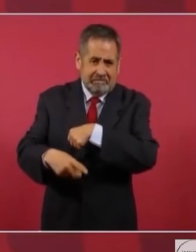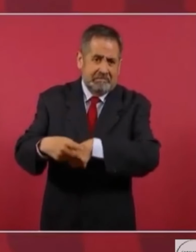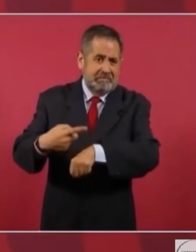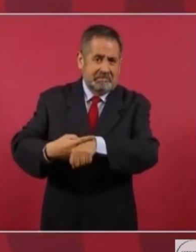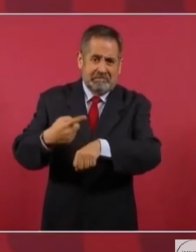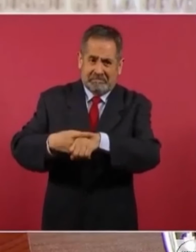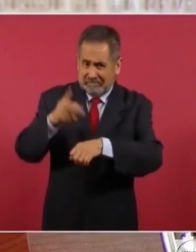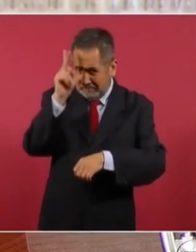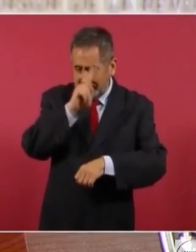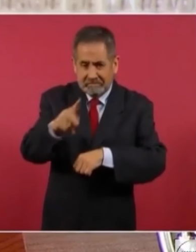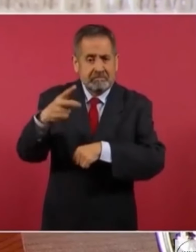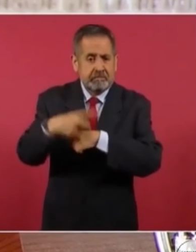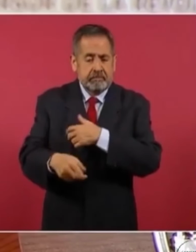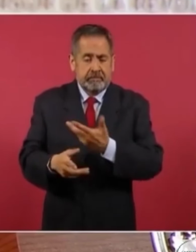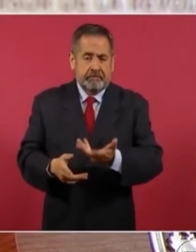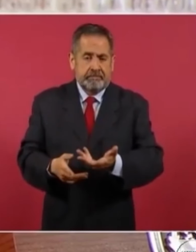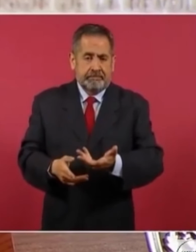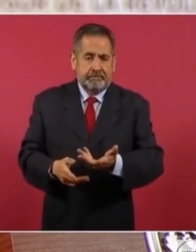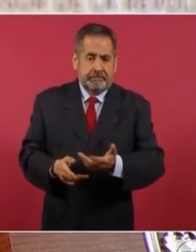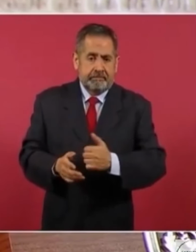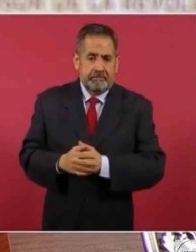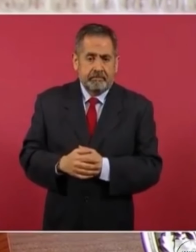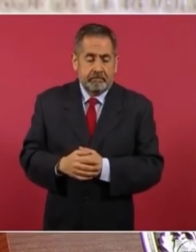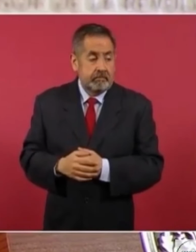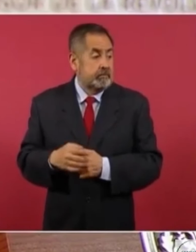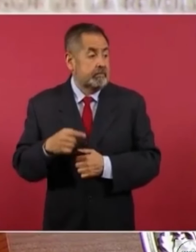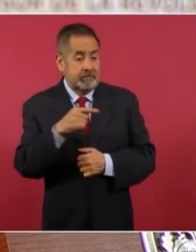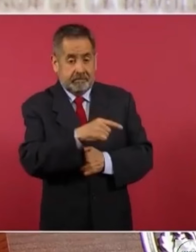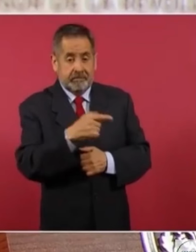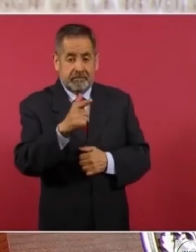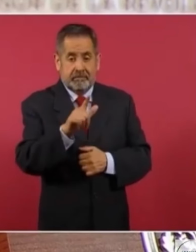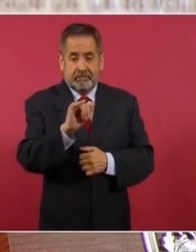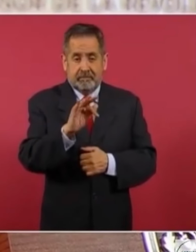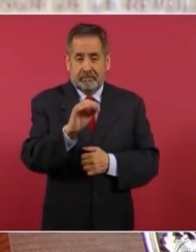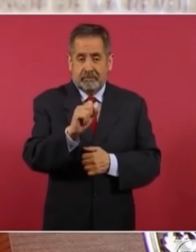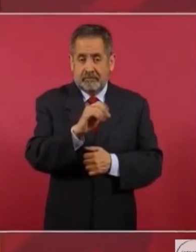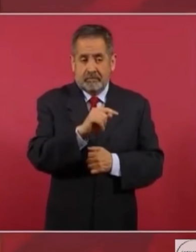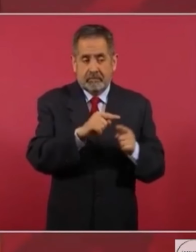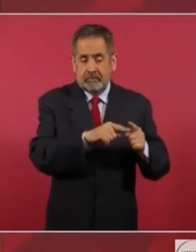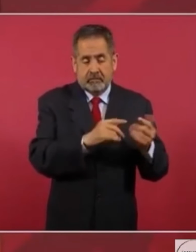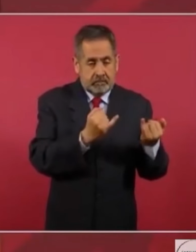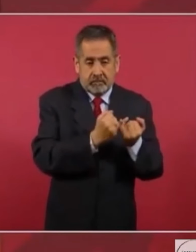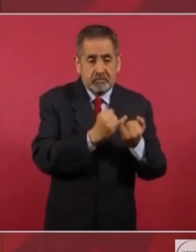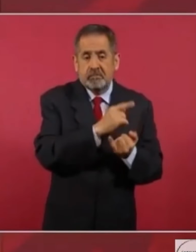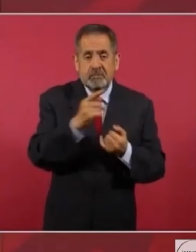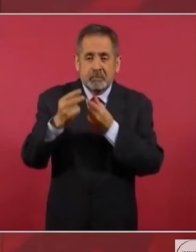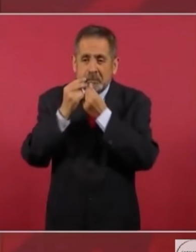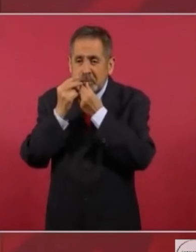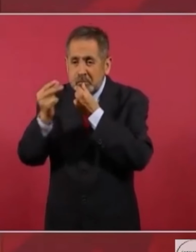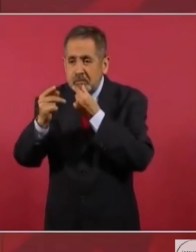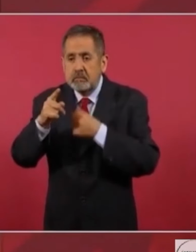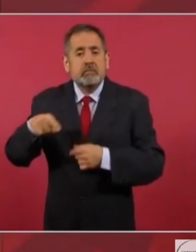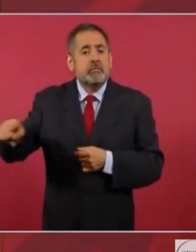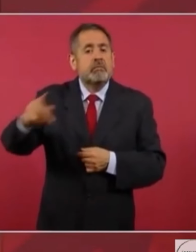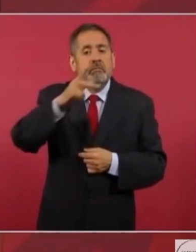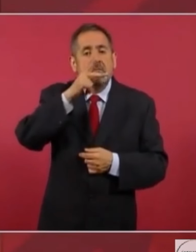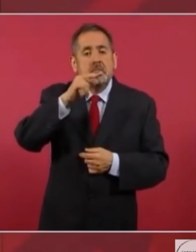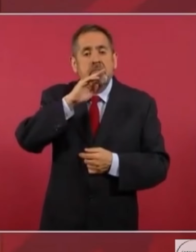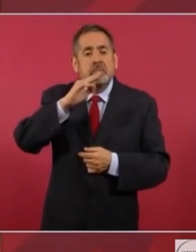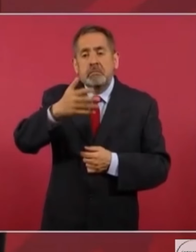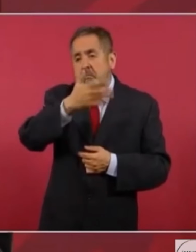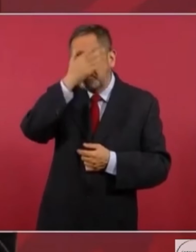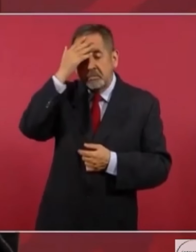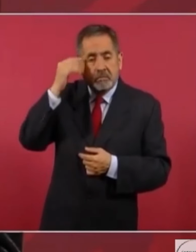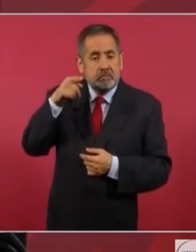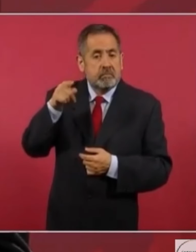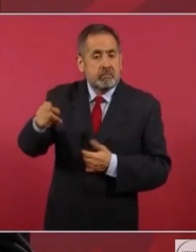Y esto ni siquiera lo saben los jóvenes, ni los papás de los jóvenes,